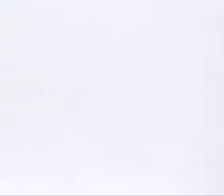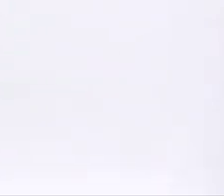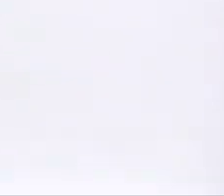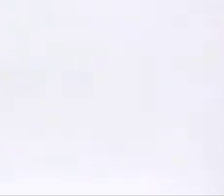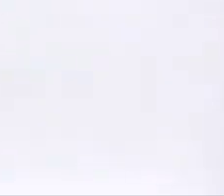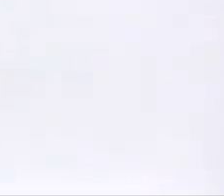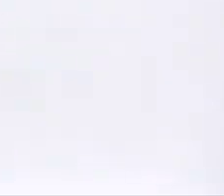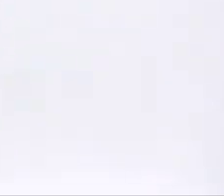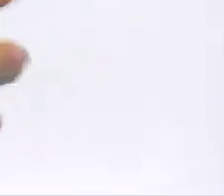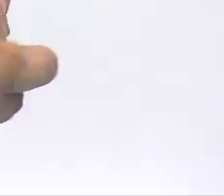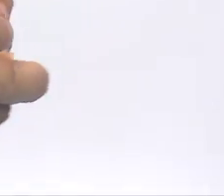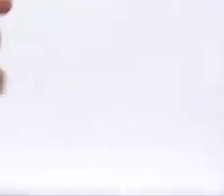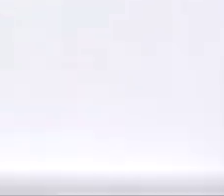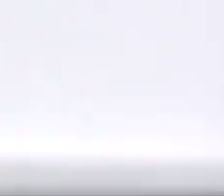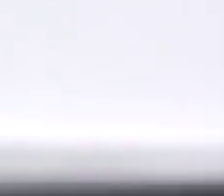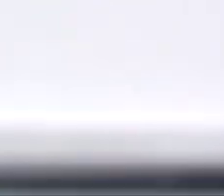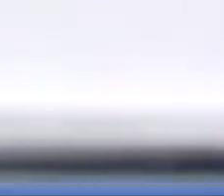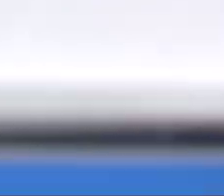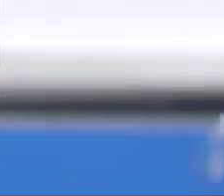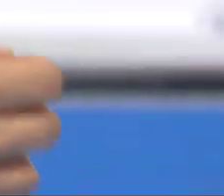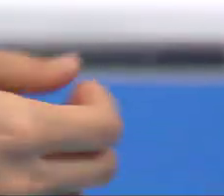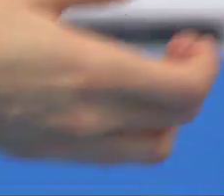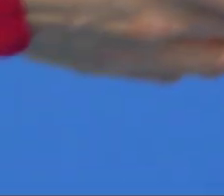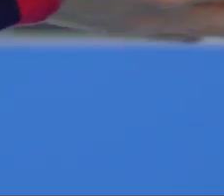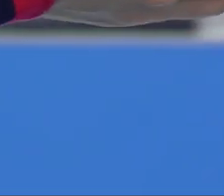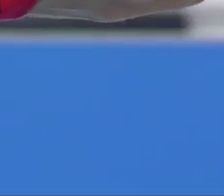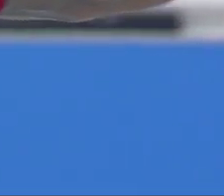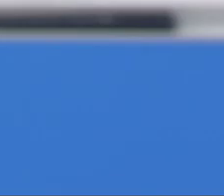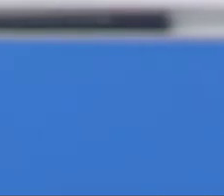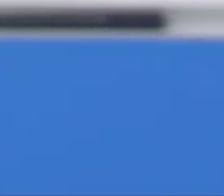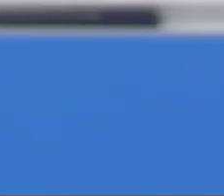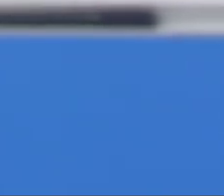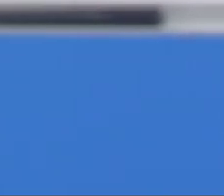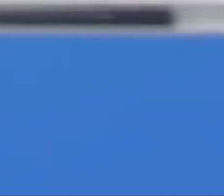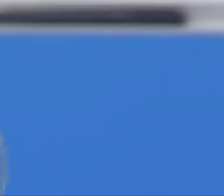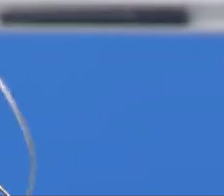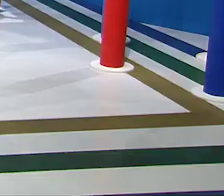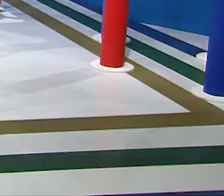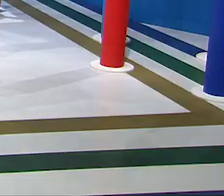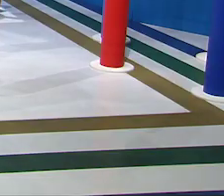A ver, ¿me pasas otra poquita? Claro que sí, maestra.